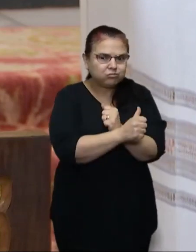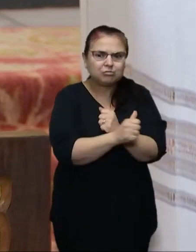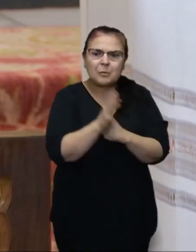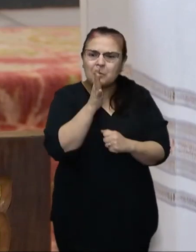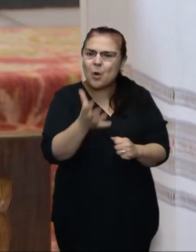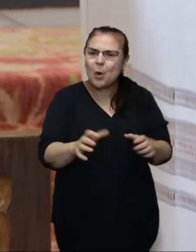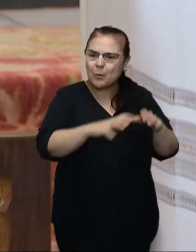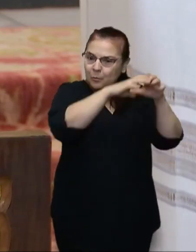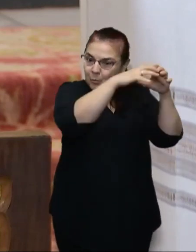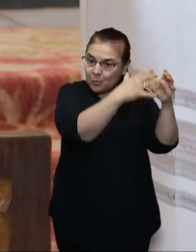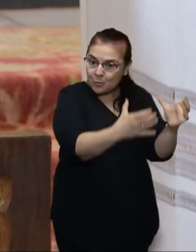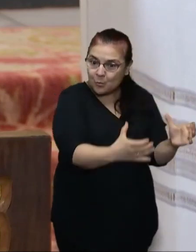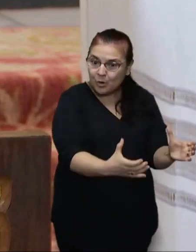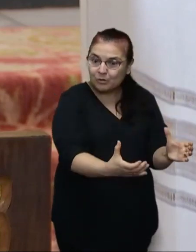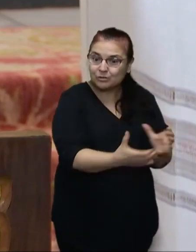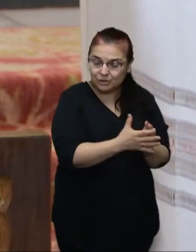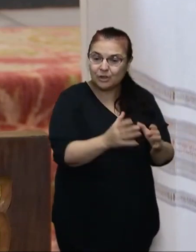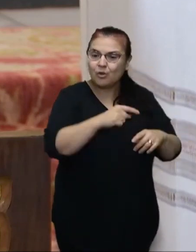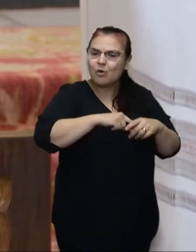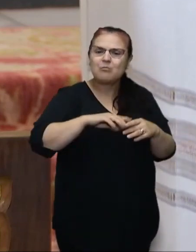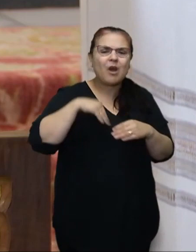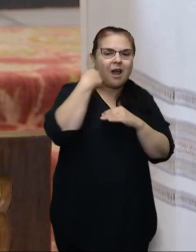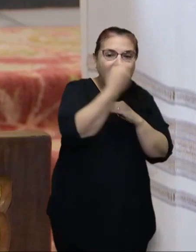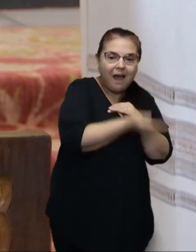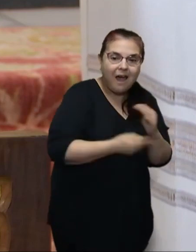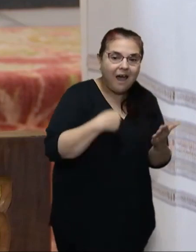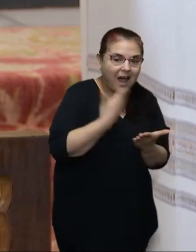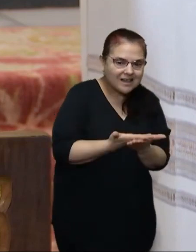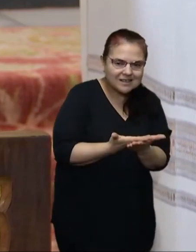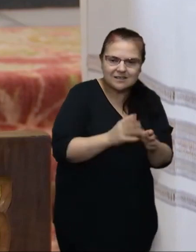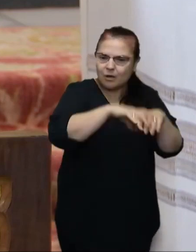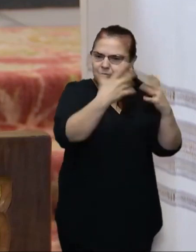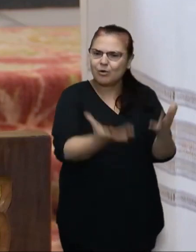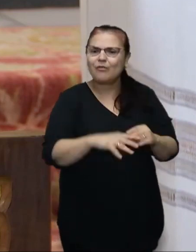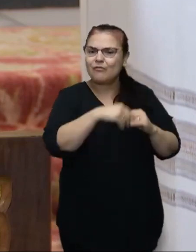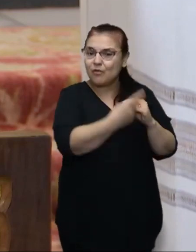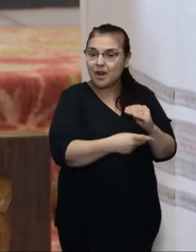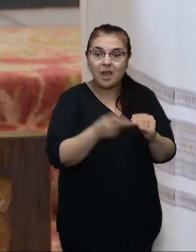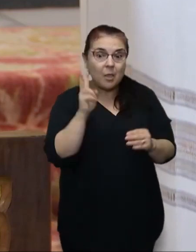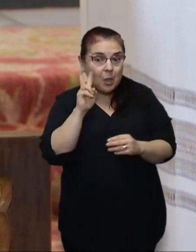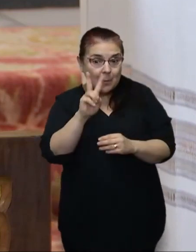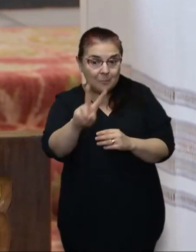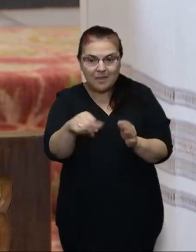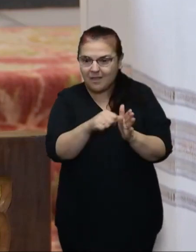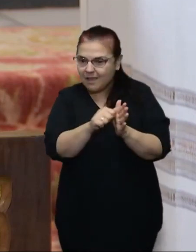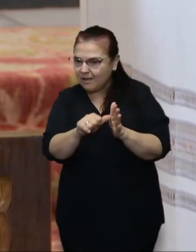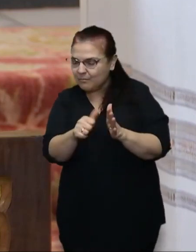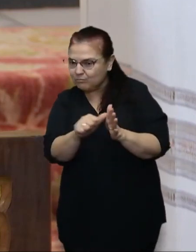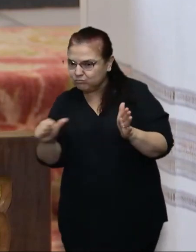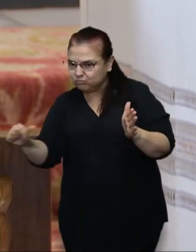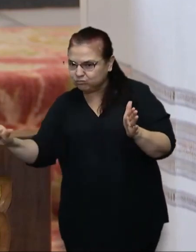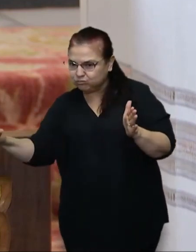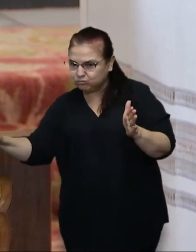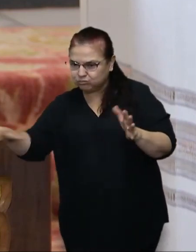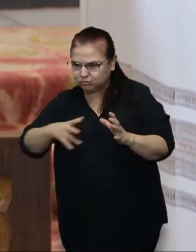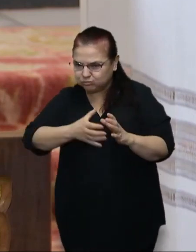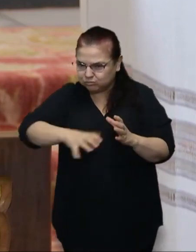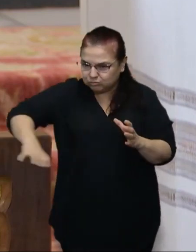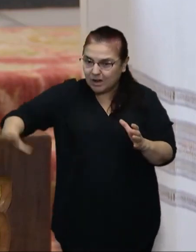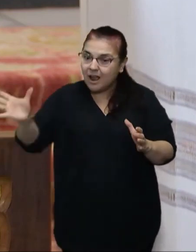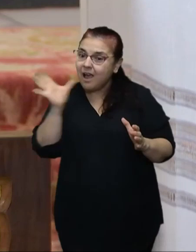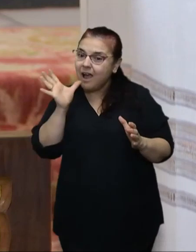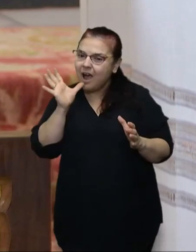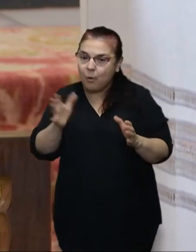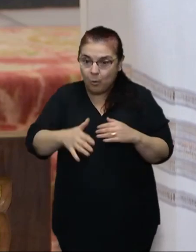pórtico septentrional y me llevó por fuera hasta el pórtico exterior que mira al este. El agua corría por el